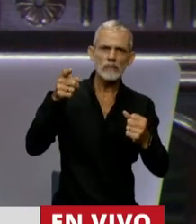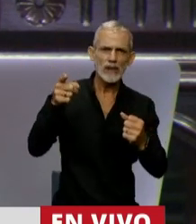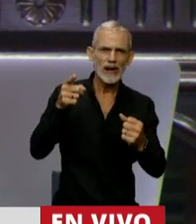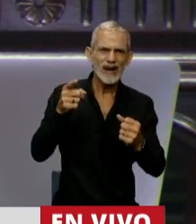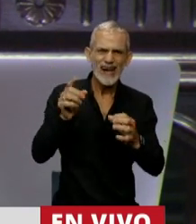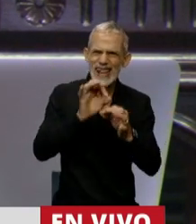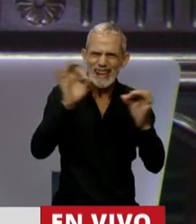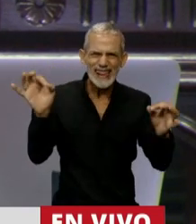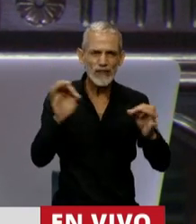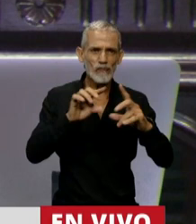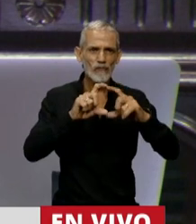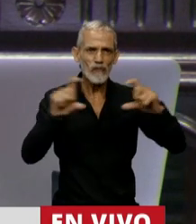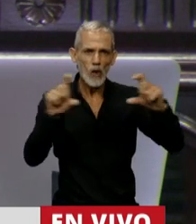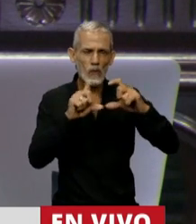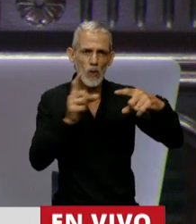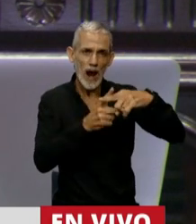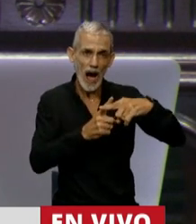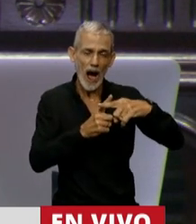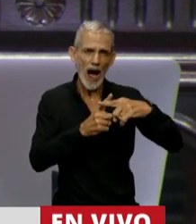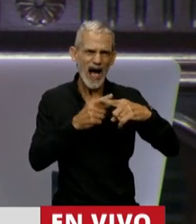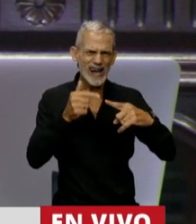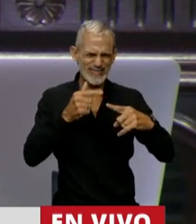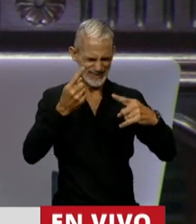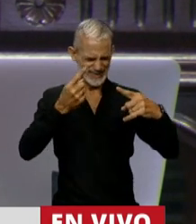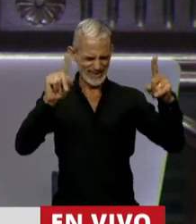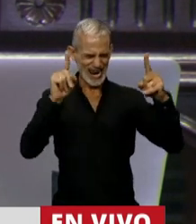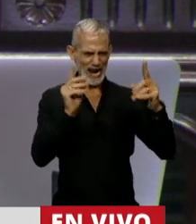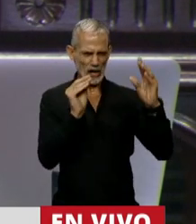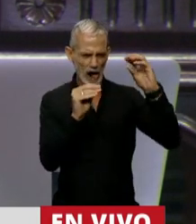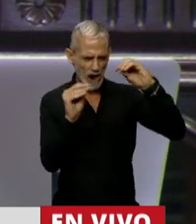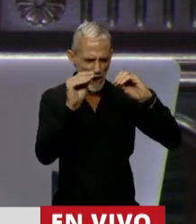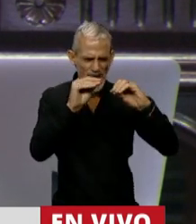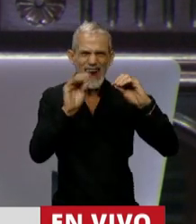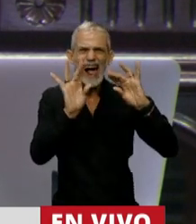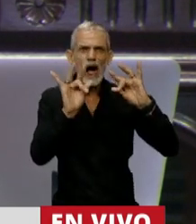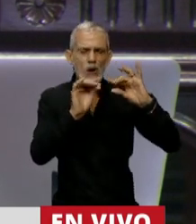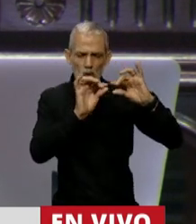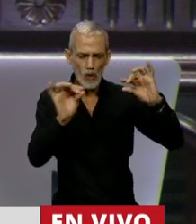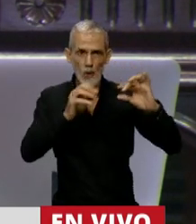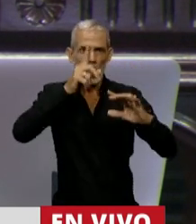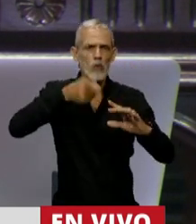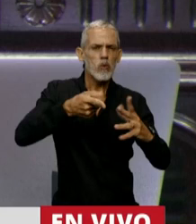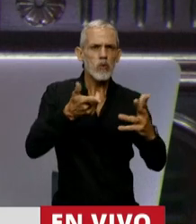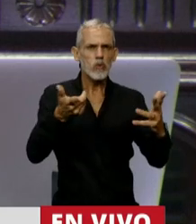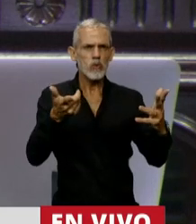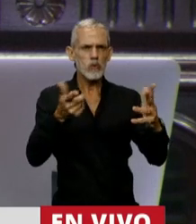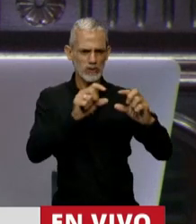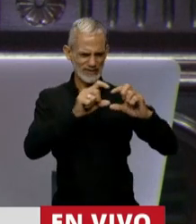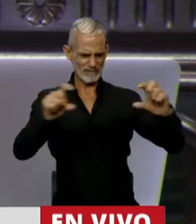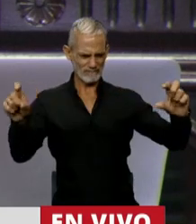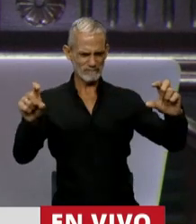funcione con una fórmula tan estrambótica, compleja, arbitraria